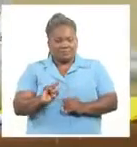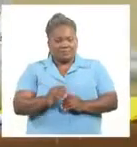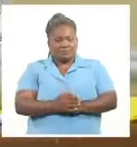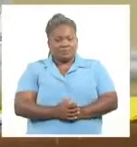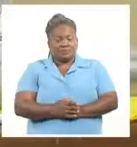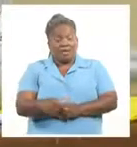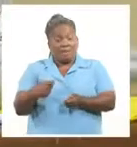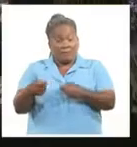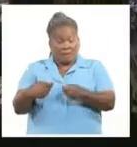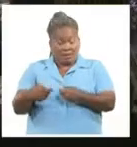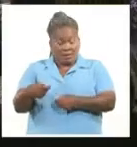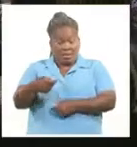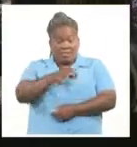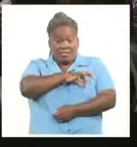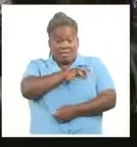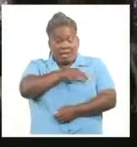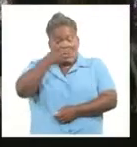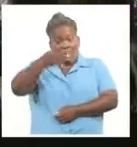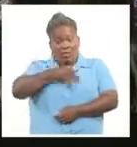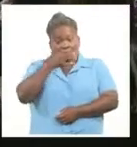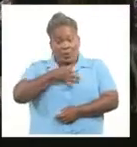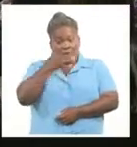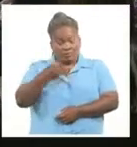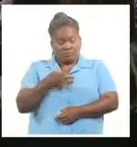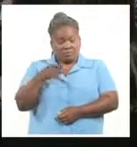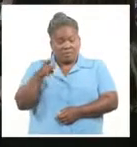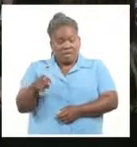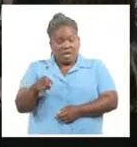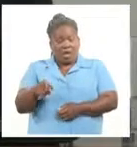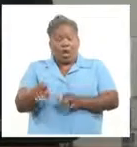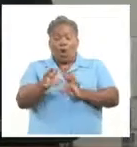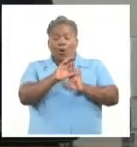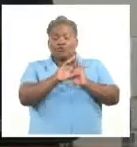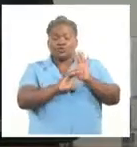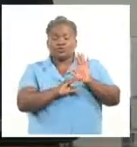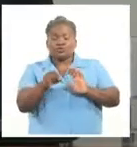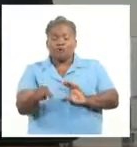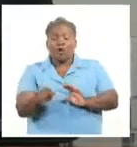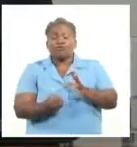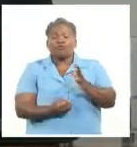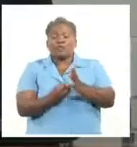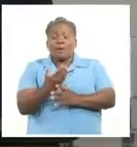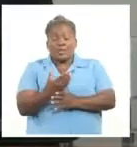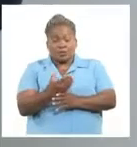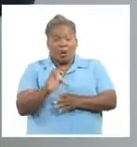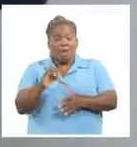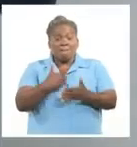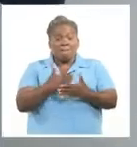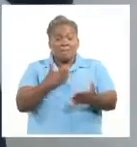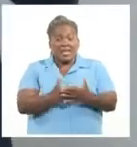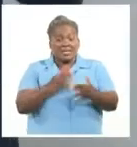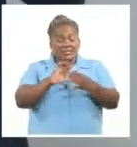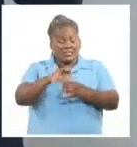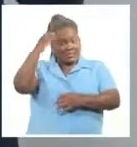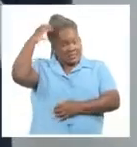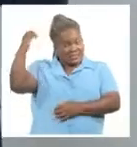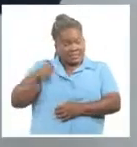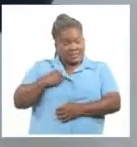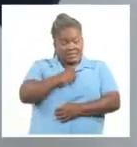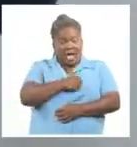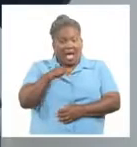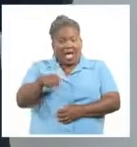mercantil, los delegados abordaron cuestiones referidas a la constitución y funcionamiento de las micro, pequeñas y medianas empresas y la